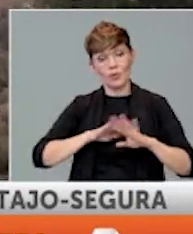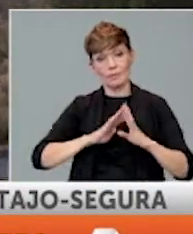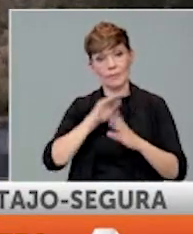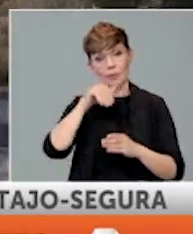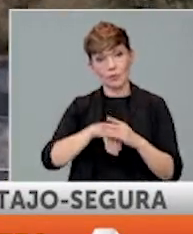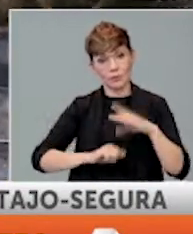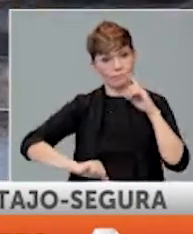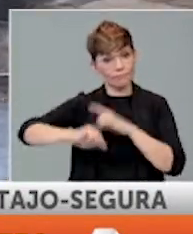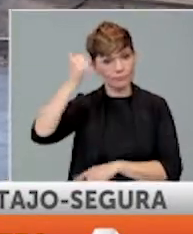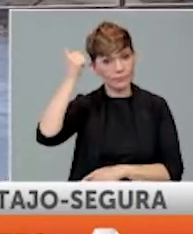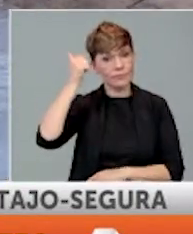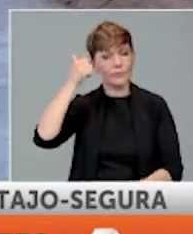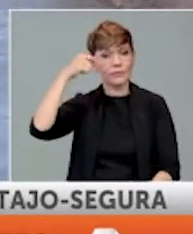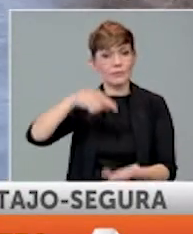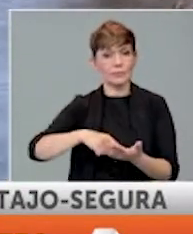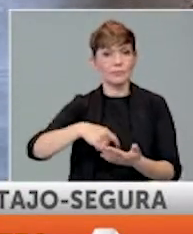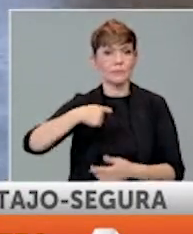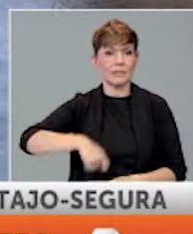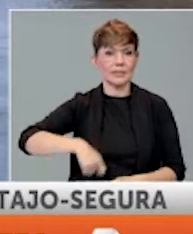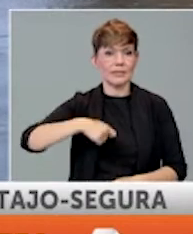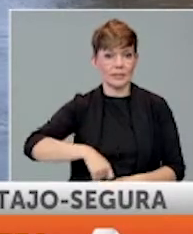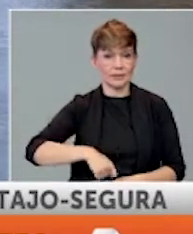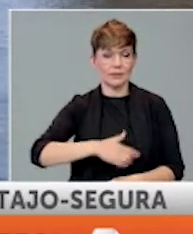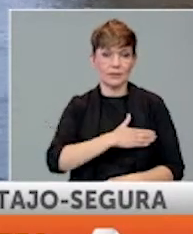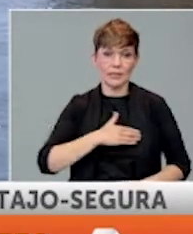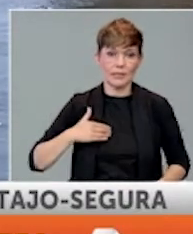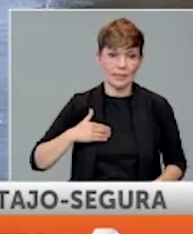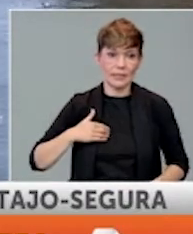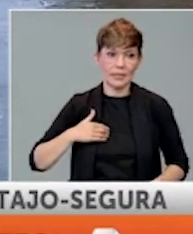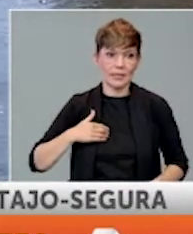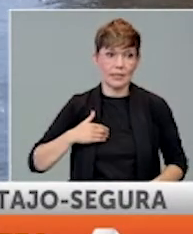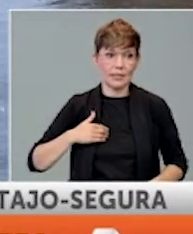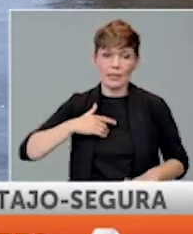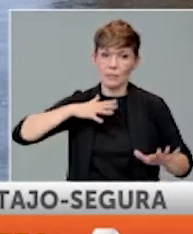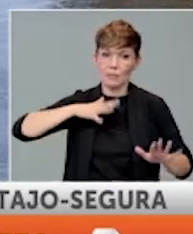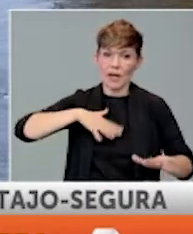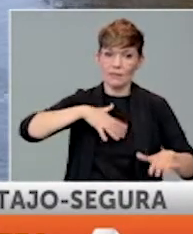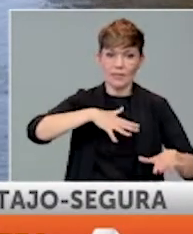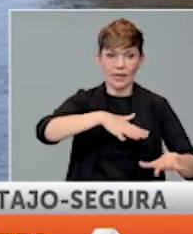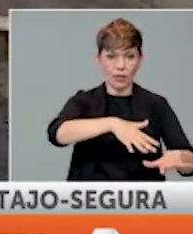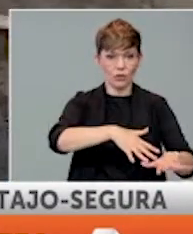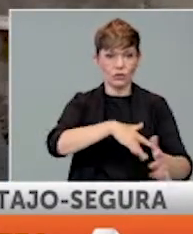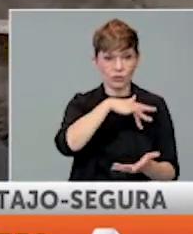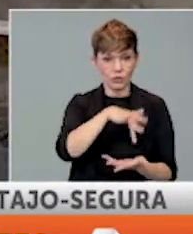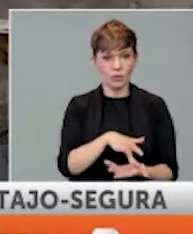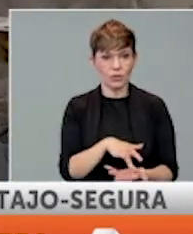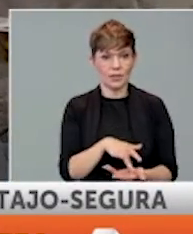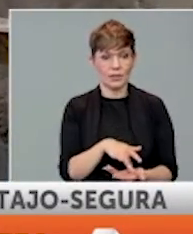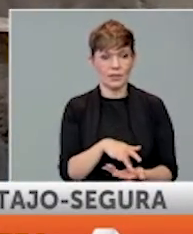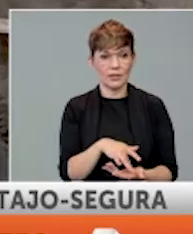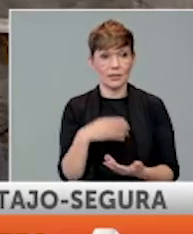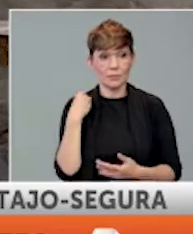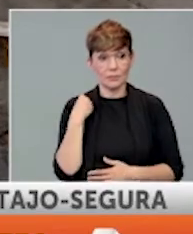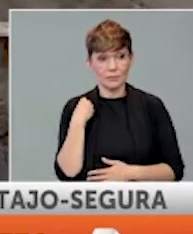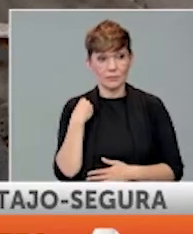exigida a esta presidencia, es que haya manifestación en el modo en el que la